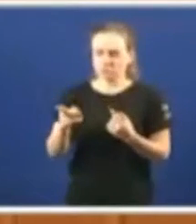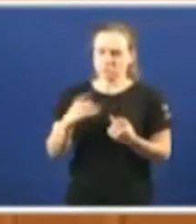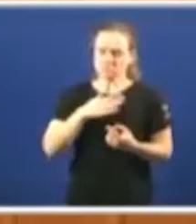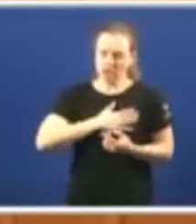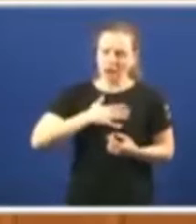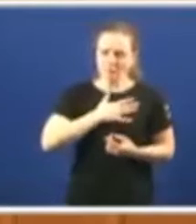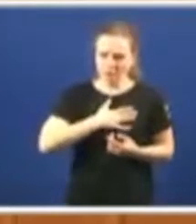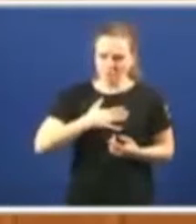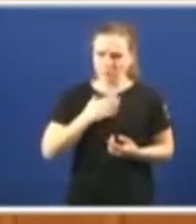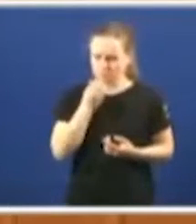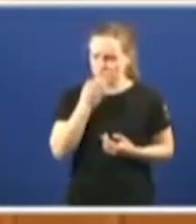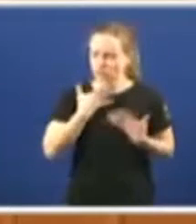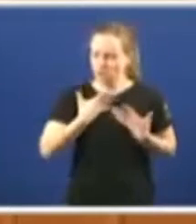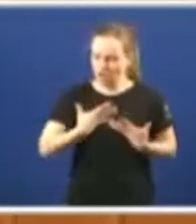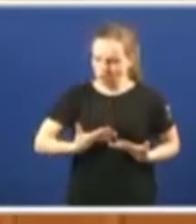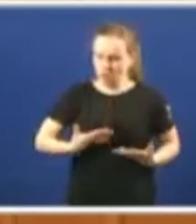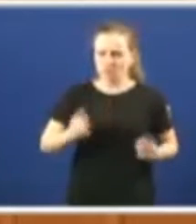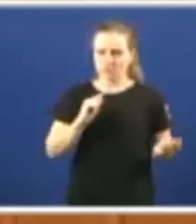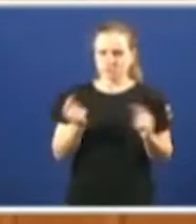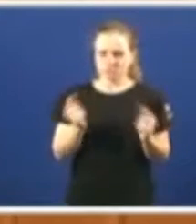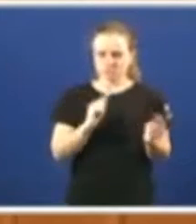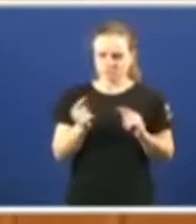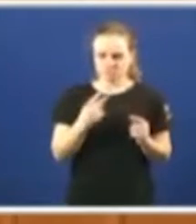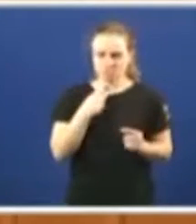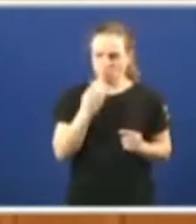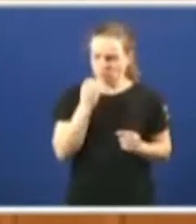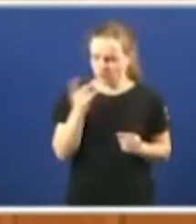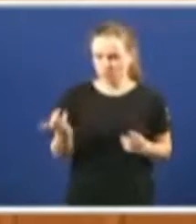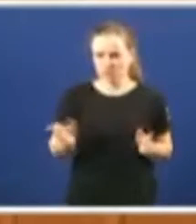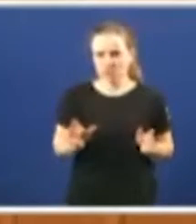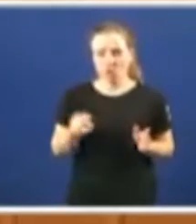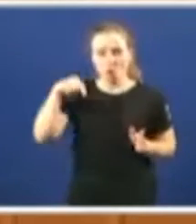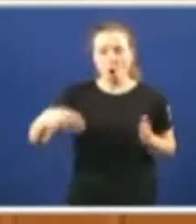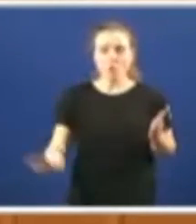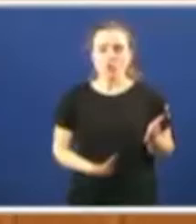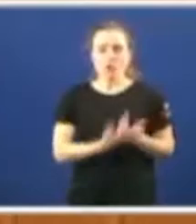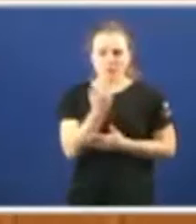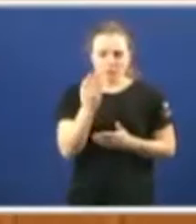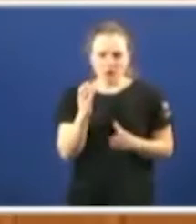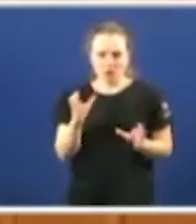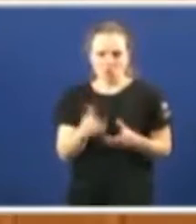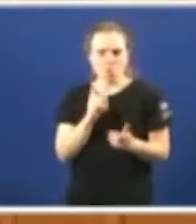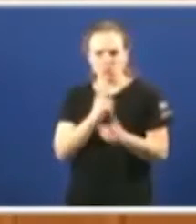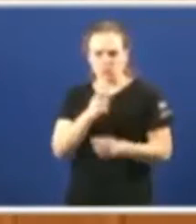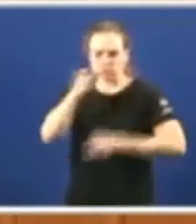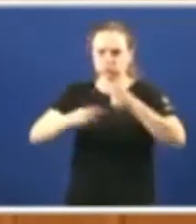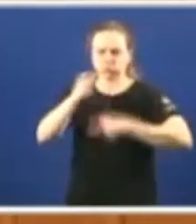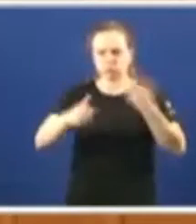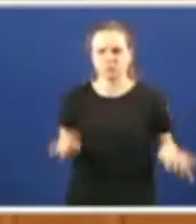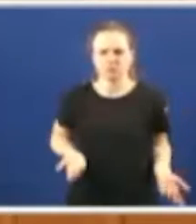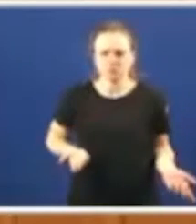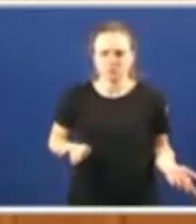bastante máis agradable discutir neste tono de voz, pero é que hoxe mesmo pola mañá a oposición recibiu bastantes insultos. Entonces,